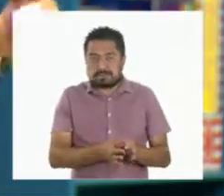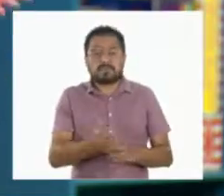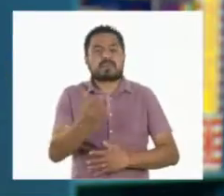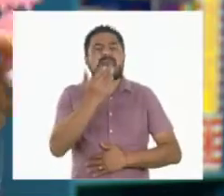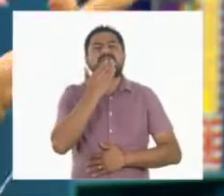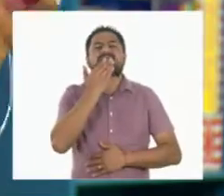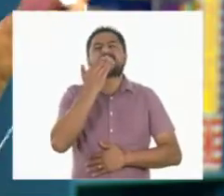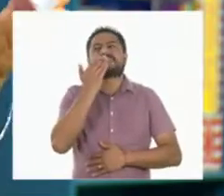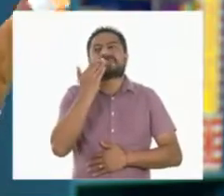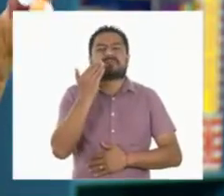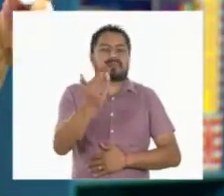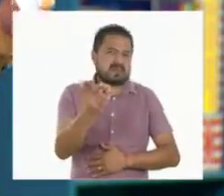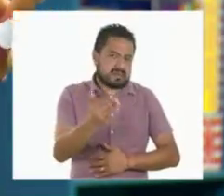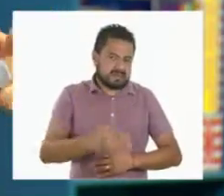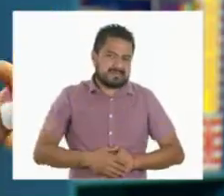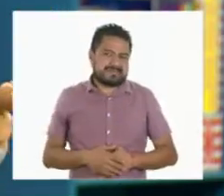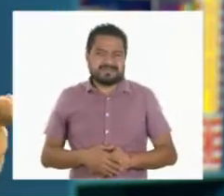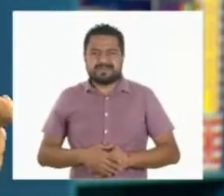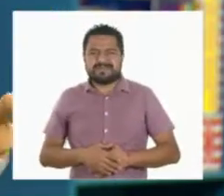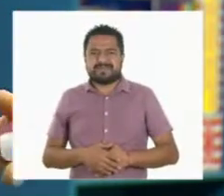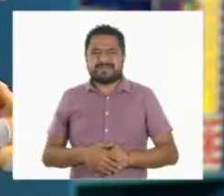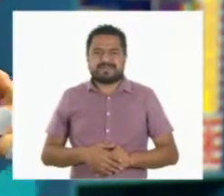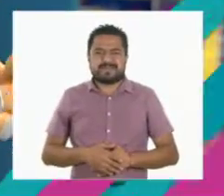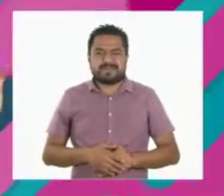¡Muy bien!